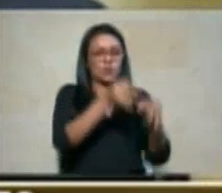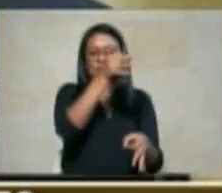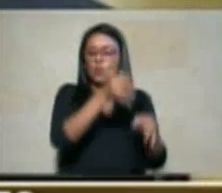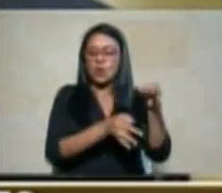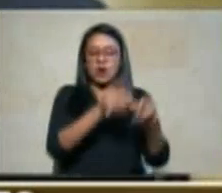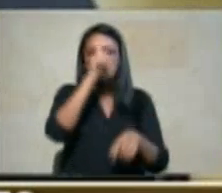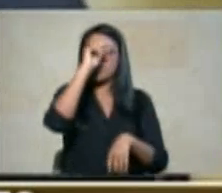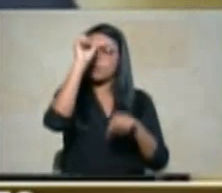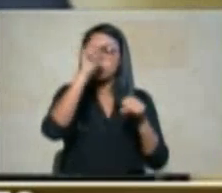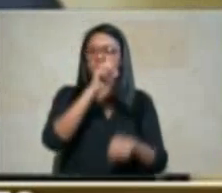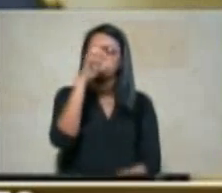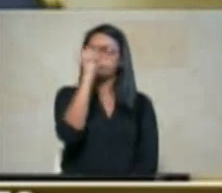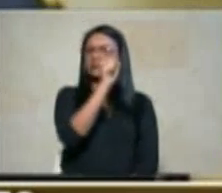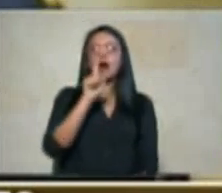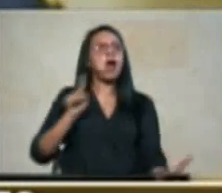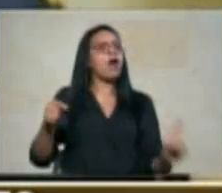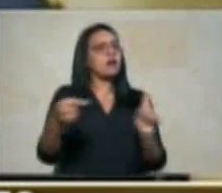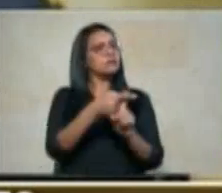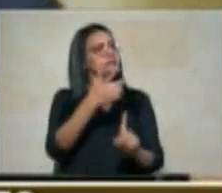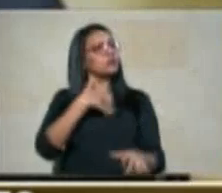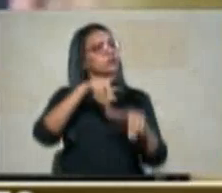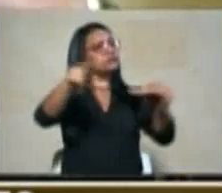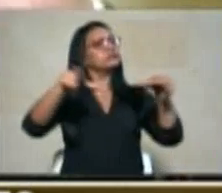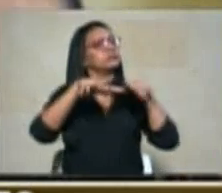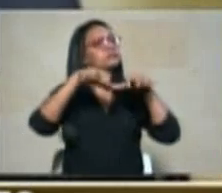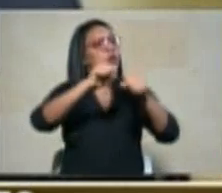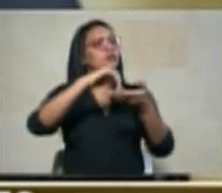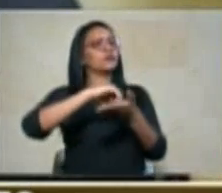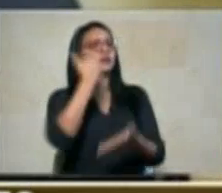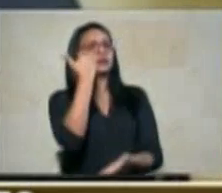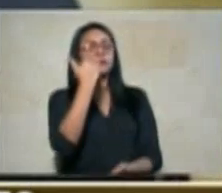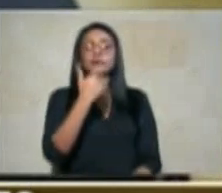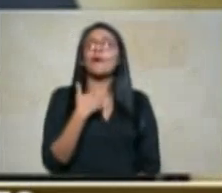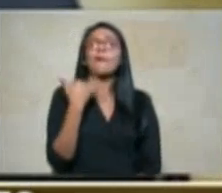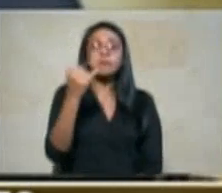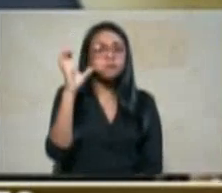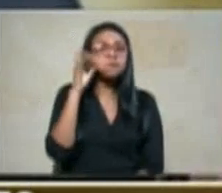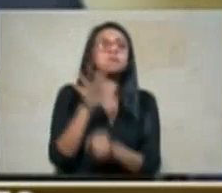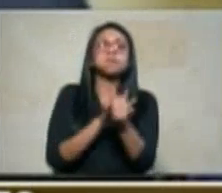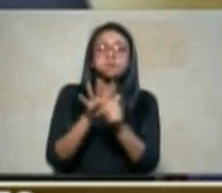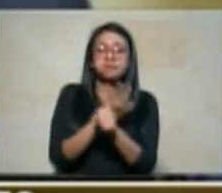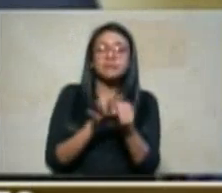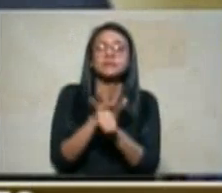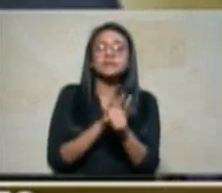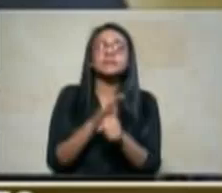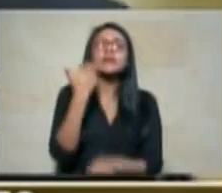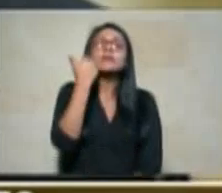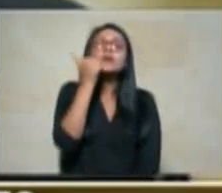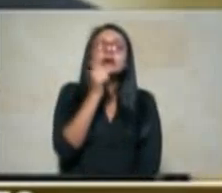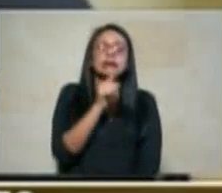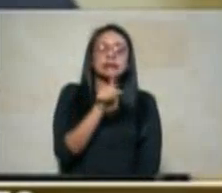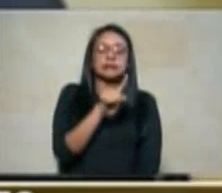Yo tengo un caso, el de la señora Cecilia Inés González Betancourt en Necoclí.